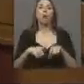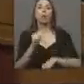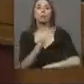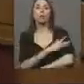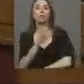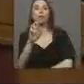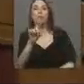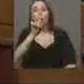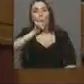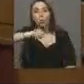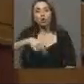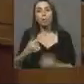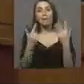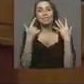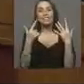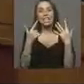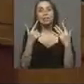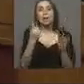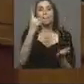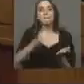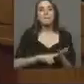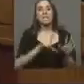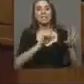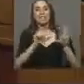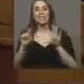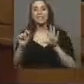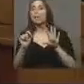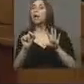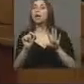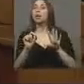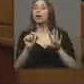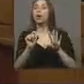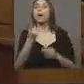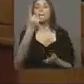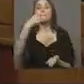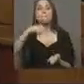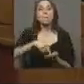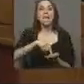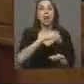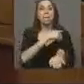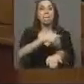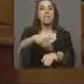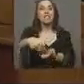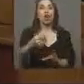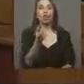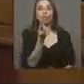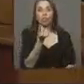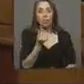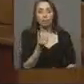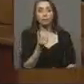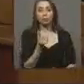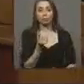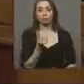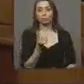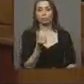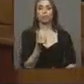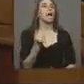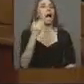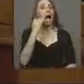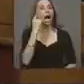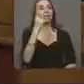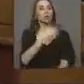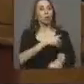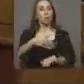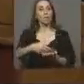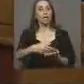previsionales. 1.7, 1.700 millones, 1.000 millones de pesos, que se expresan fundamentalmente en casi un millón